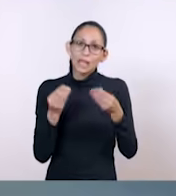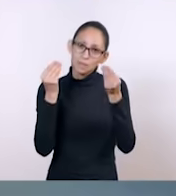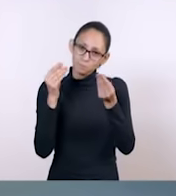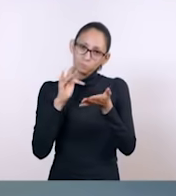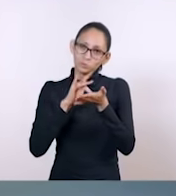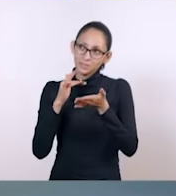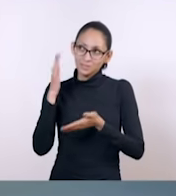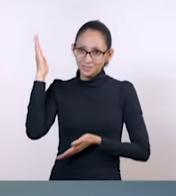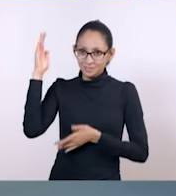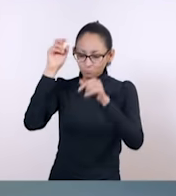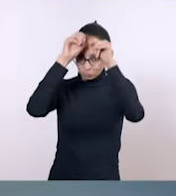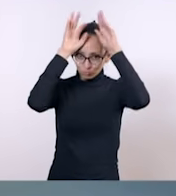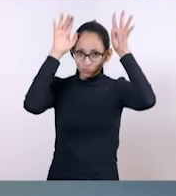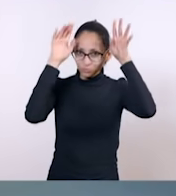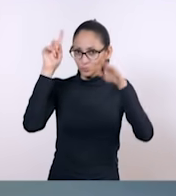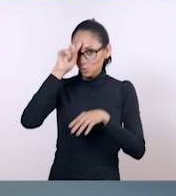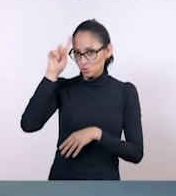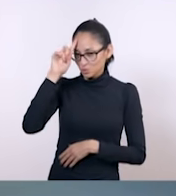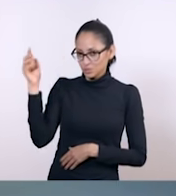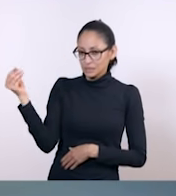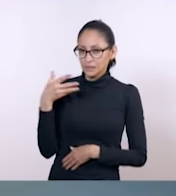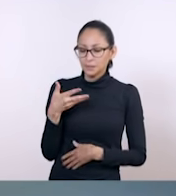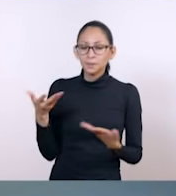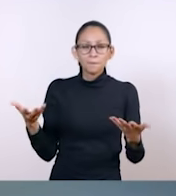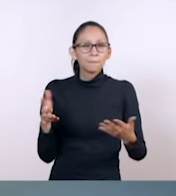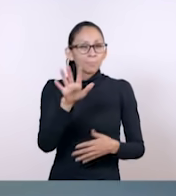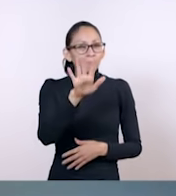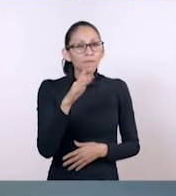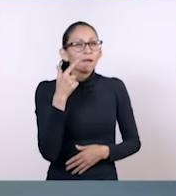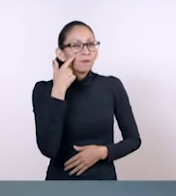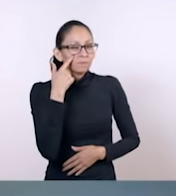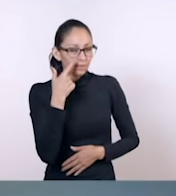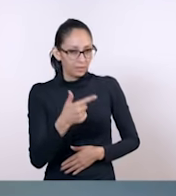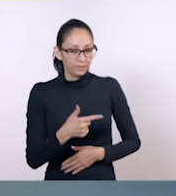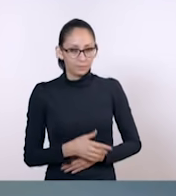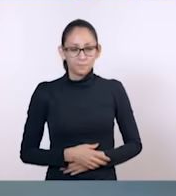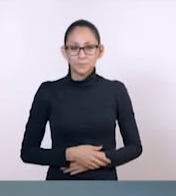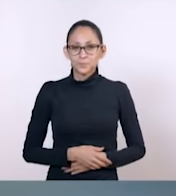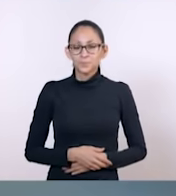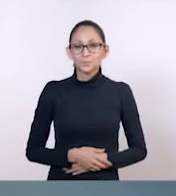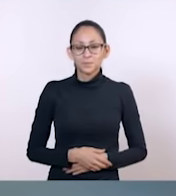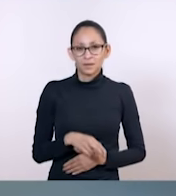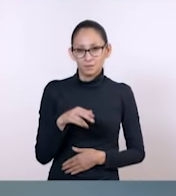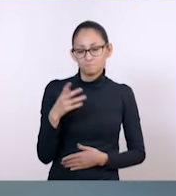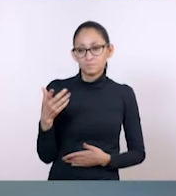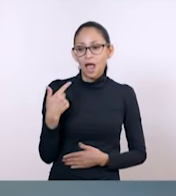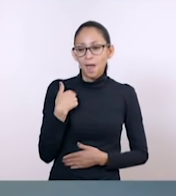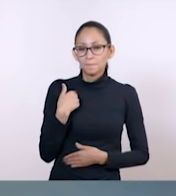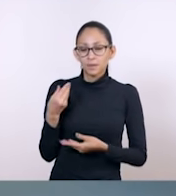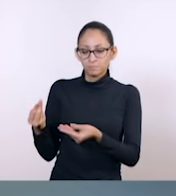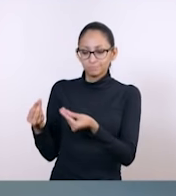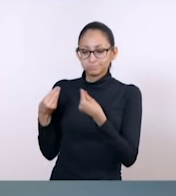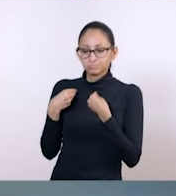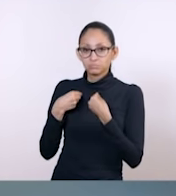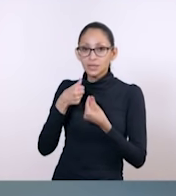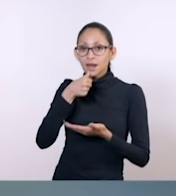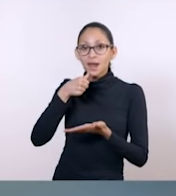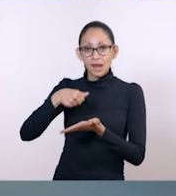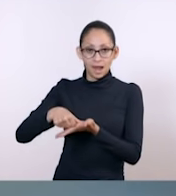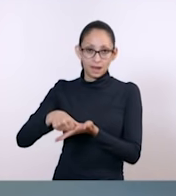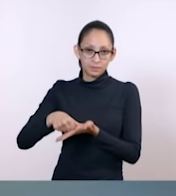Muchísimas gracias, Ajo Listo. Fíjate, Nelly, que me llegó una carta. Ok.